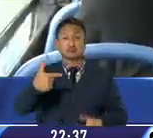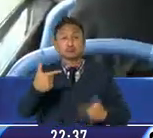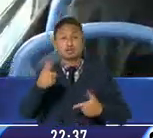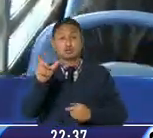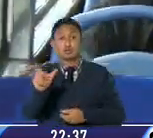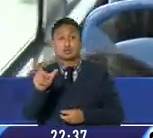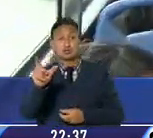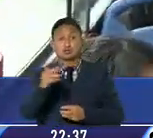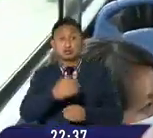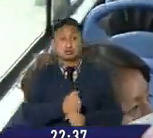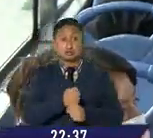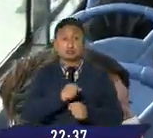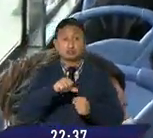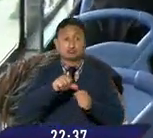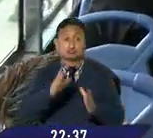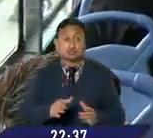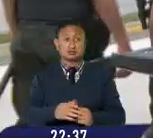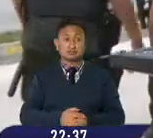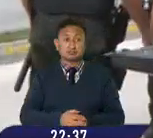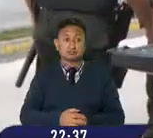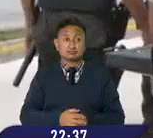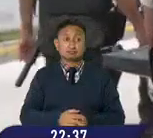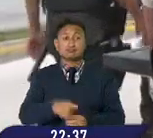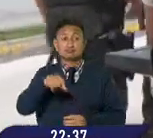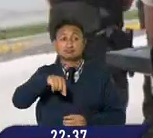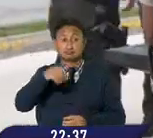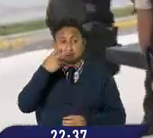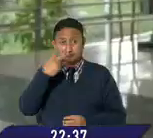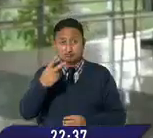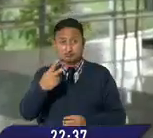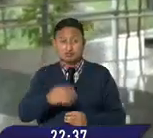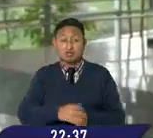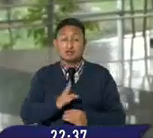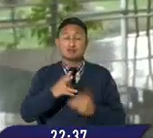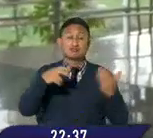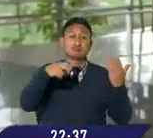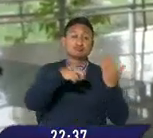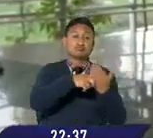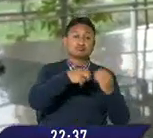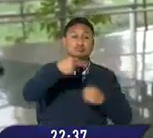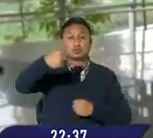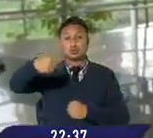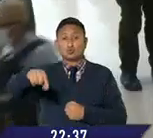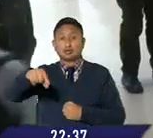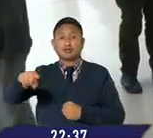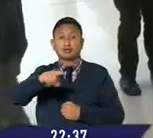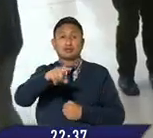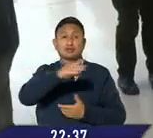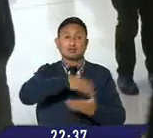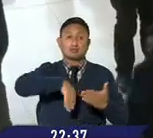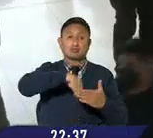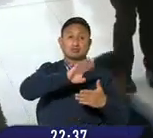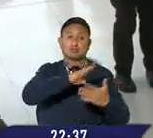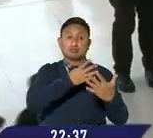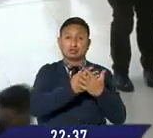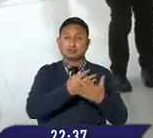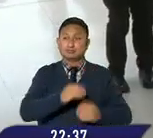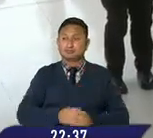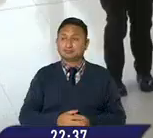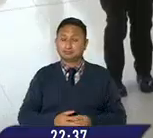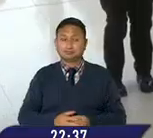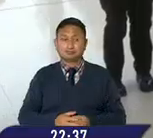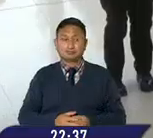seguridad ciudadana, así como también estarán vigilantes en los terminales terrestres de Quitumbe y Carcelén, informó Mauricio